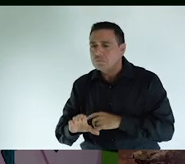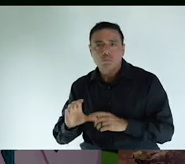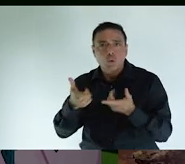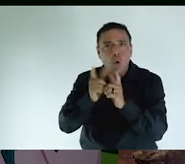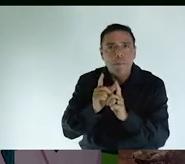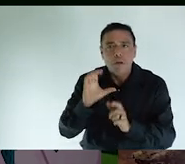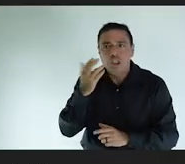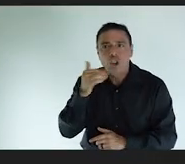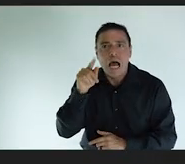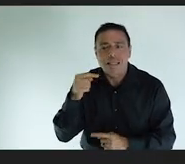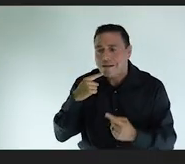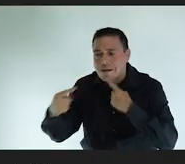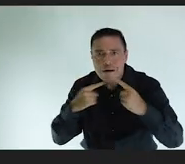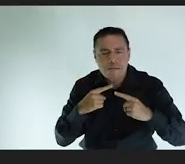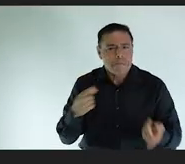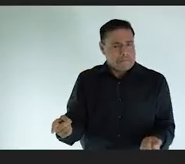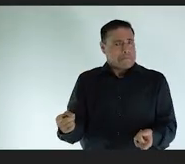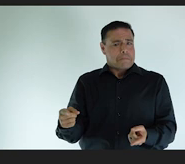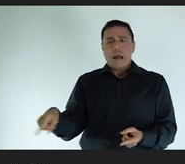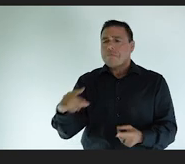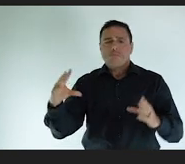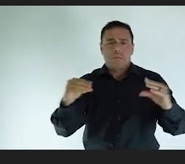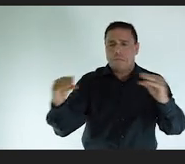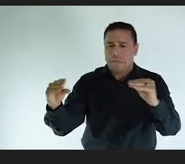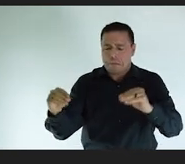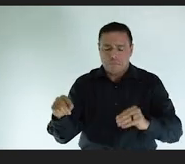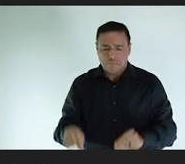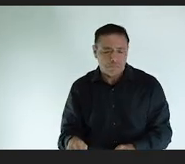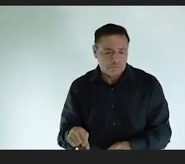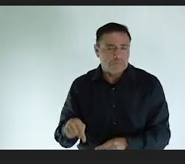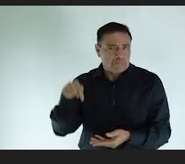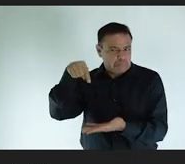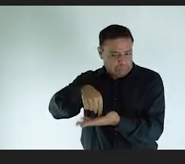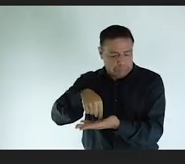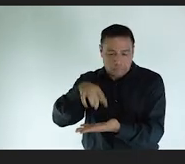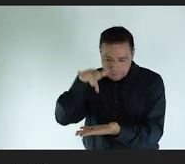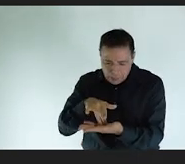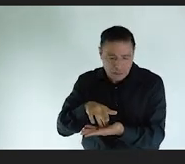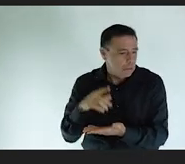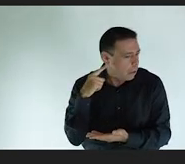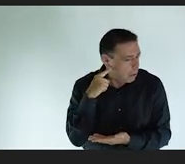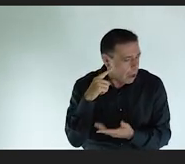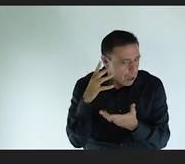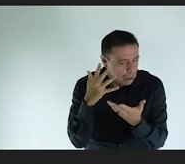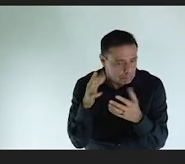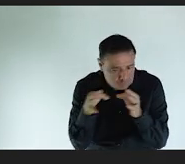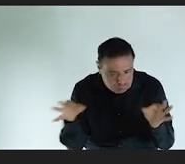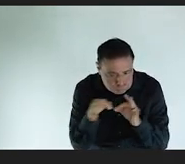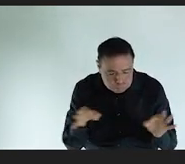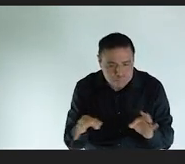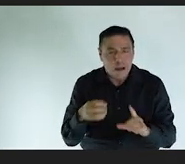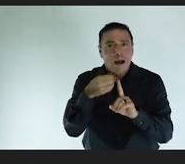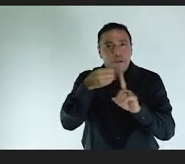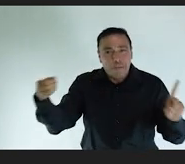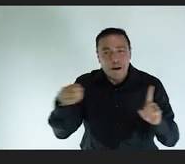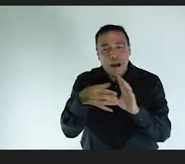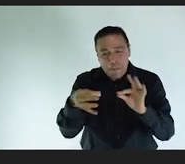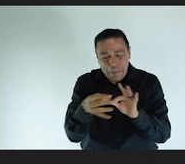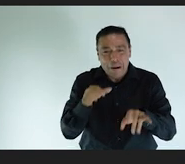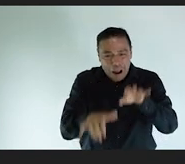puedes entrar a grupos de chat sin problema, pues la consola realizará una transcripción a texto de las voces de tus amigos.